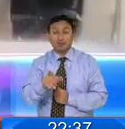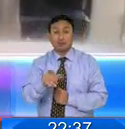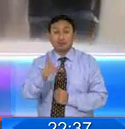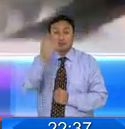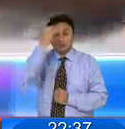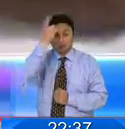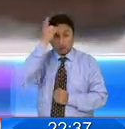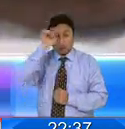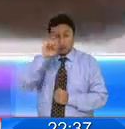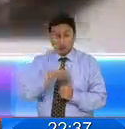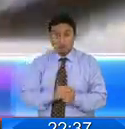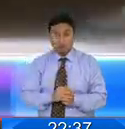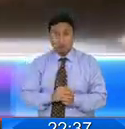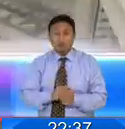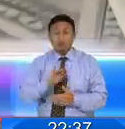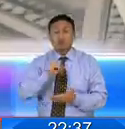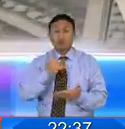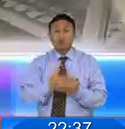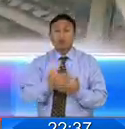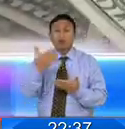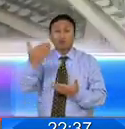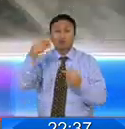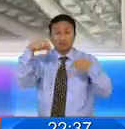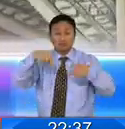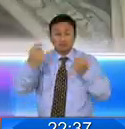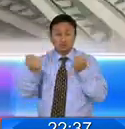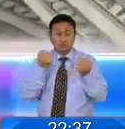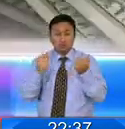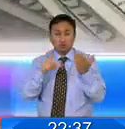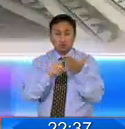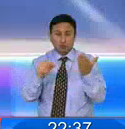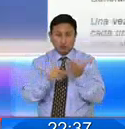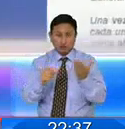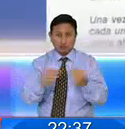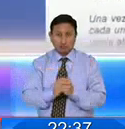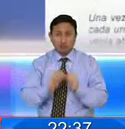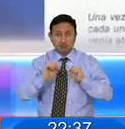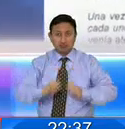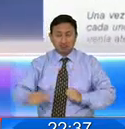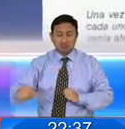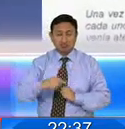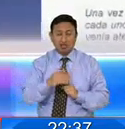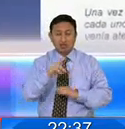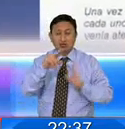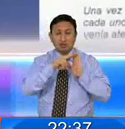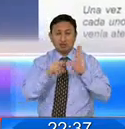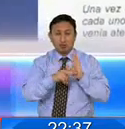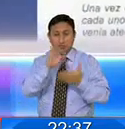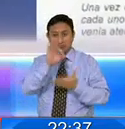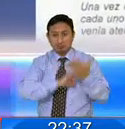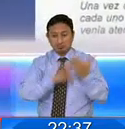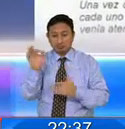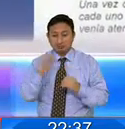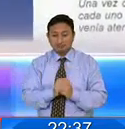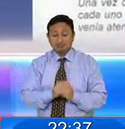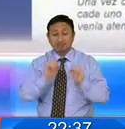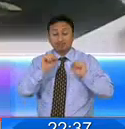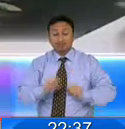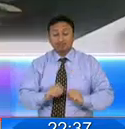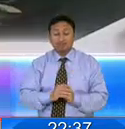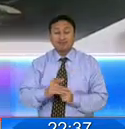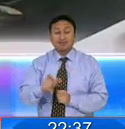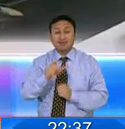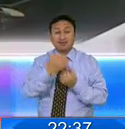deudores. Y en ese marco, la Junta de Política y Regulación Monetaria y Financiera aprobó entonces la norma, es decir, la eliminación